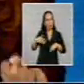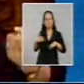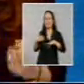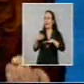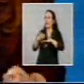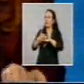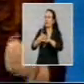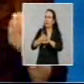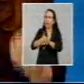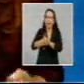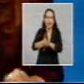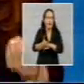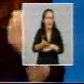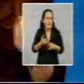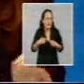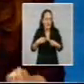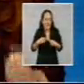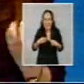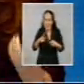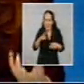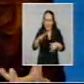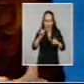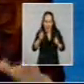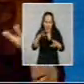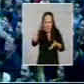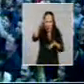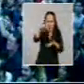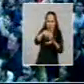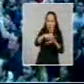fuerza, era como que se movía el gimnasio.